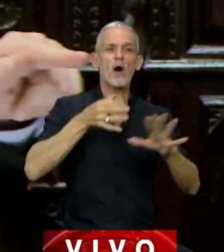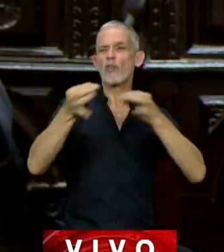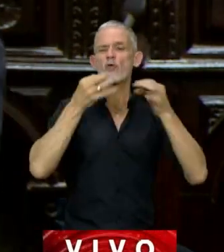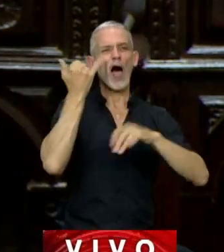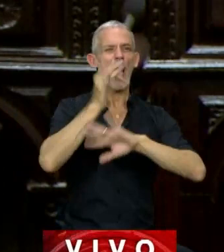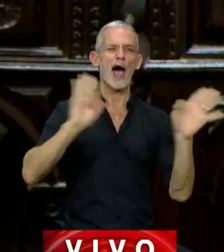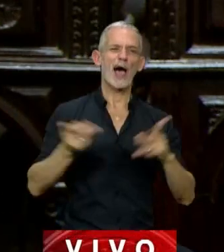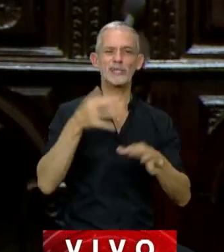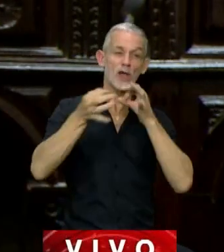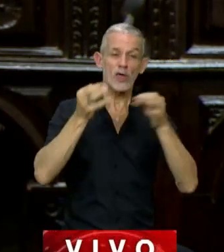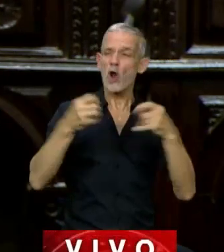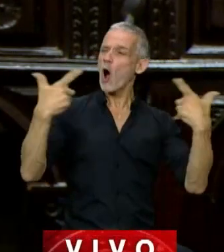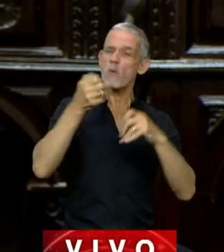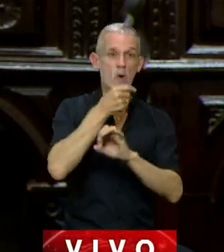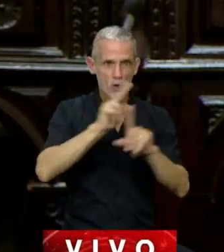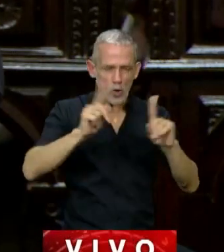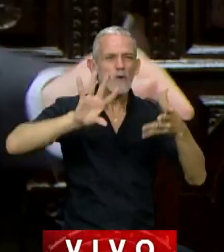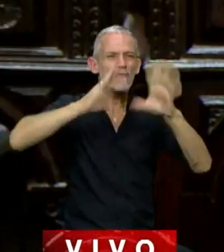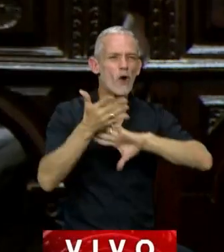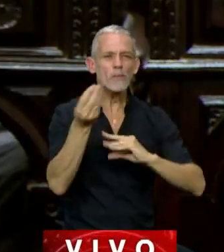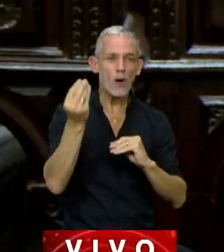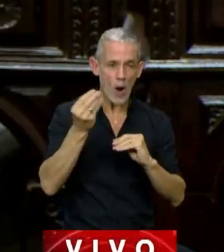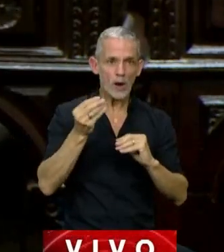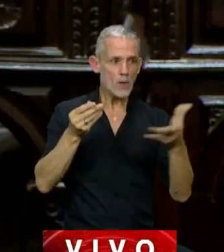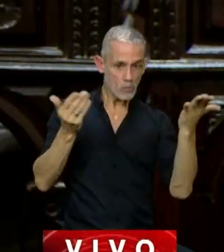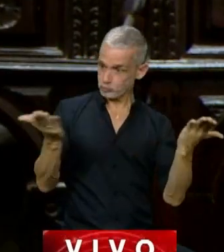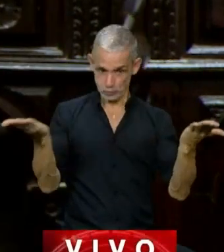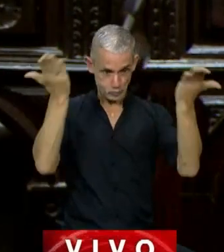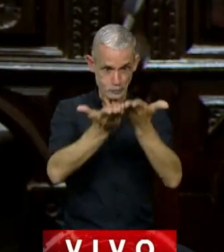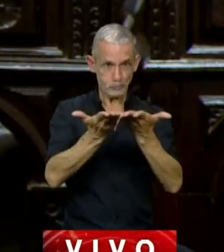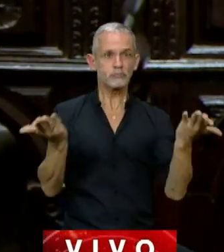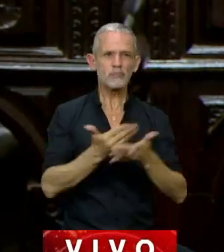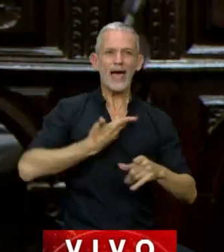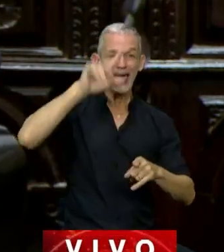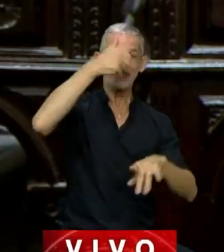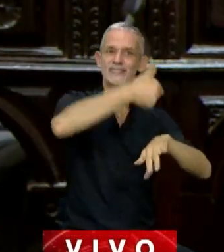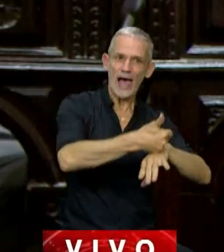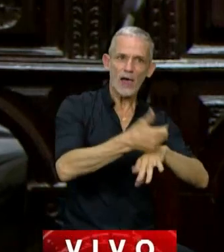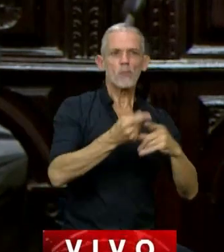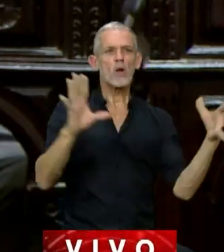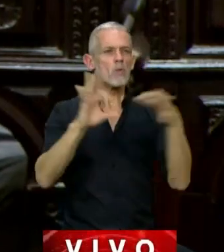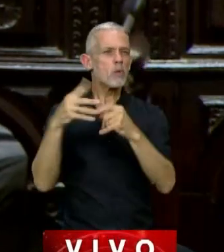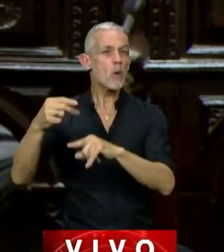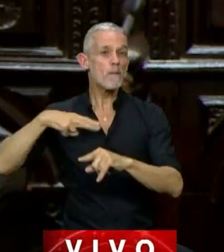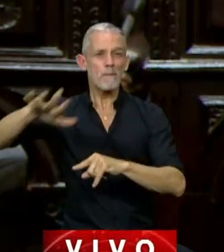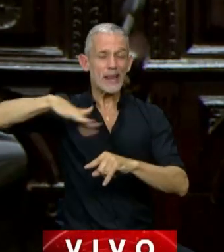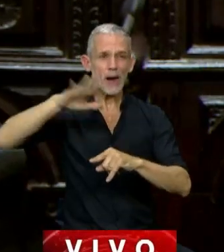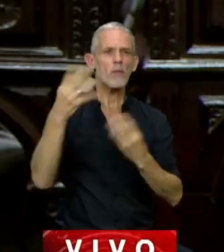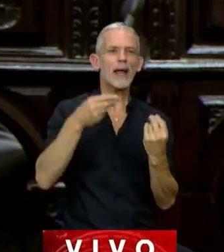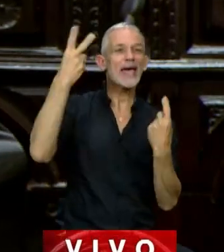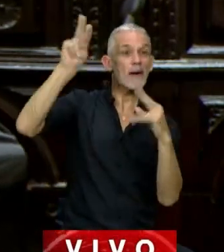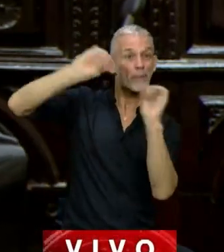no es solamente ausencia de conflicto. El método es parte y contraparte, con un Estado presente que articula un acuerdo para aumentar